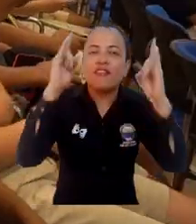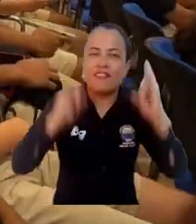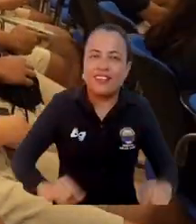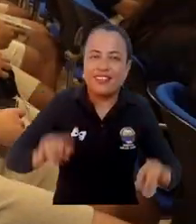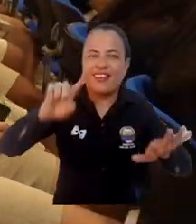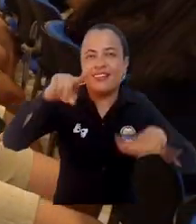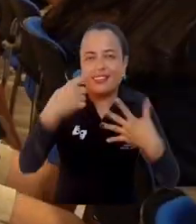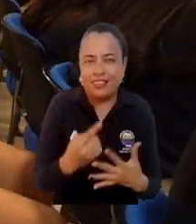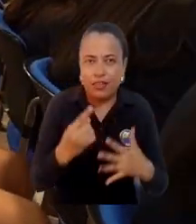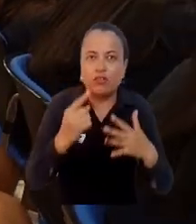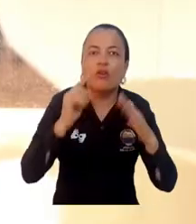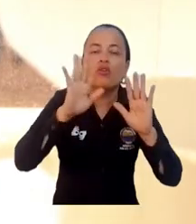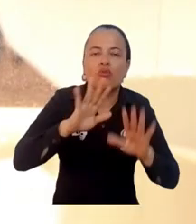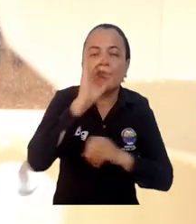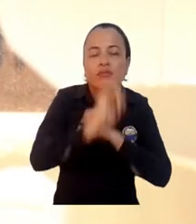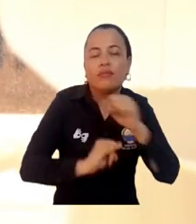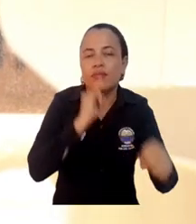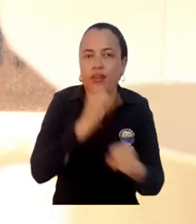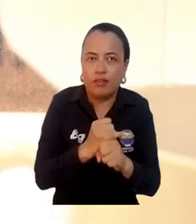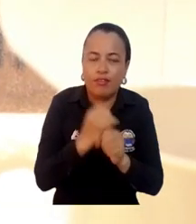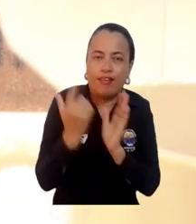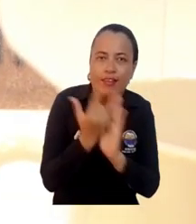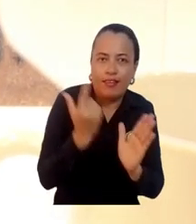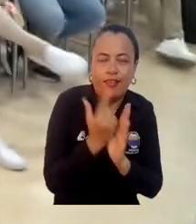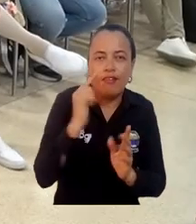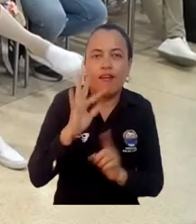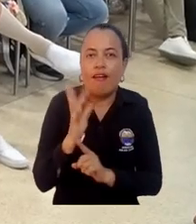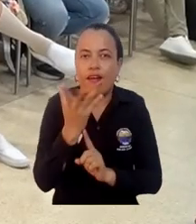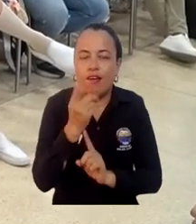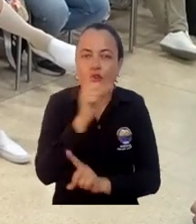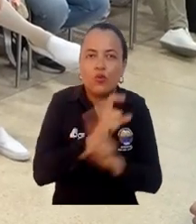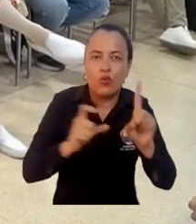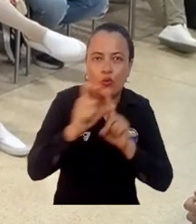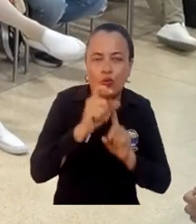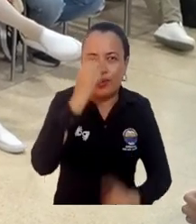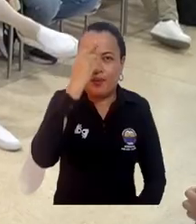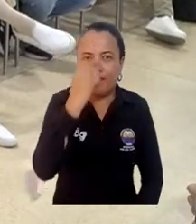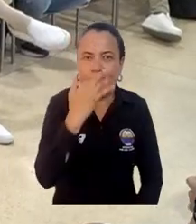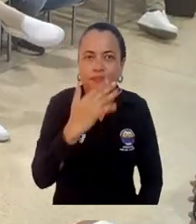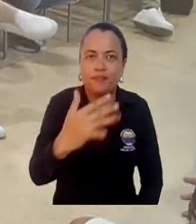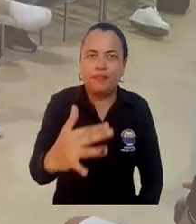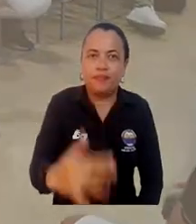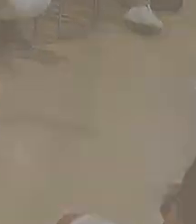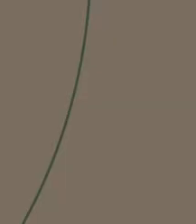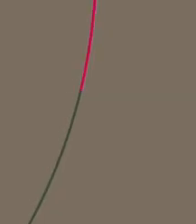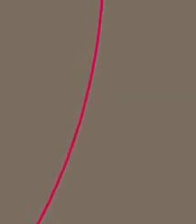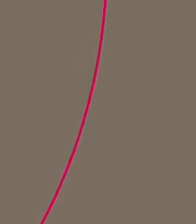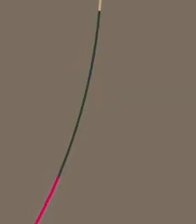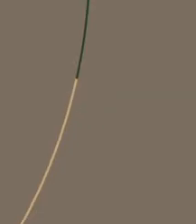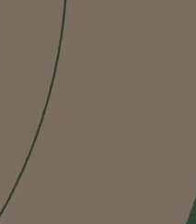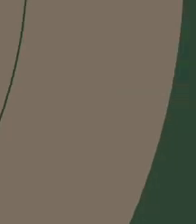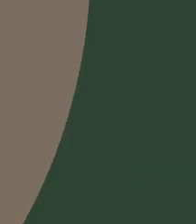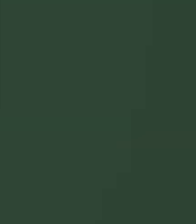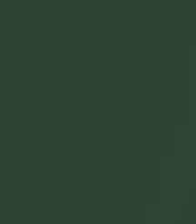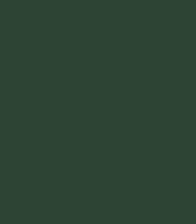los colegios locales en la sexta Feria Internacional del Libro, las Artes y la Cultura de Santa Marta.